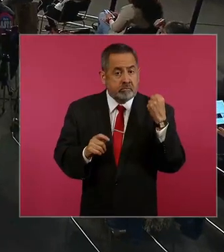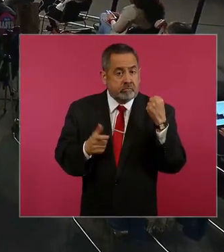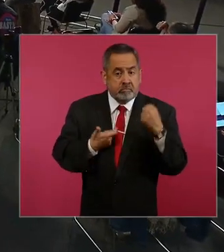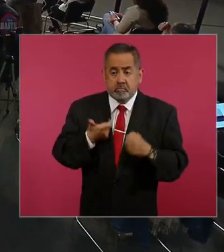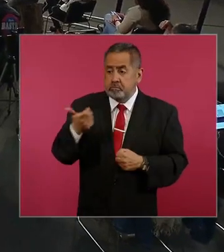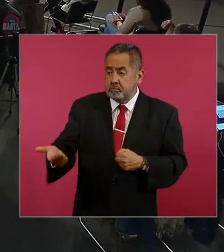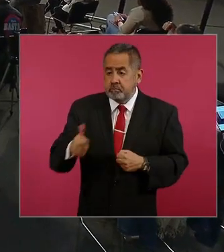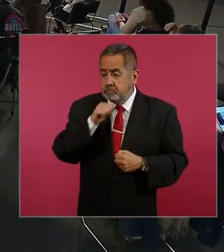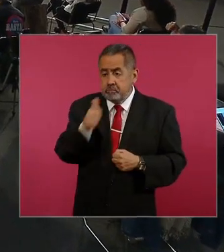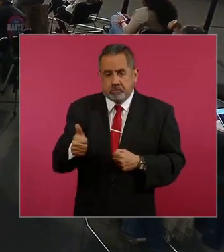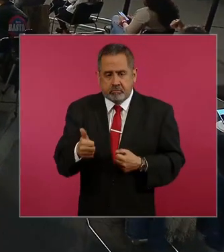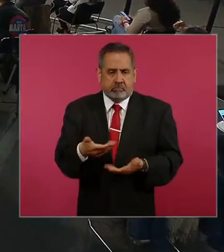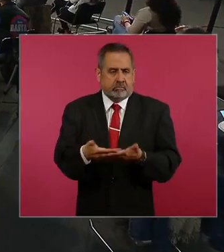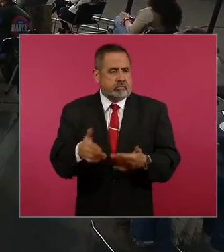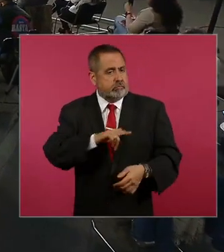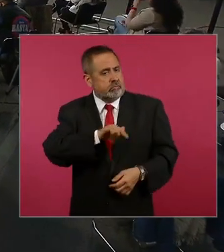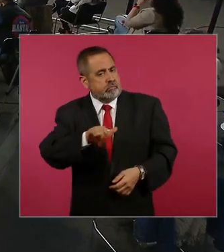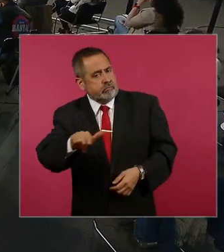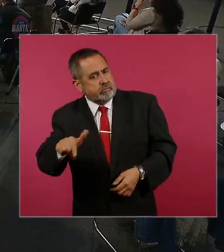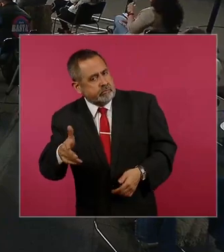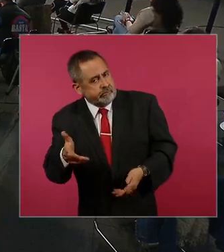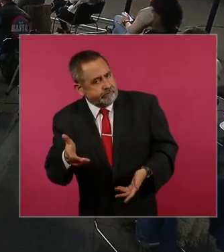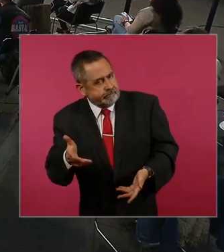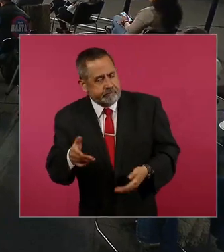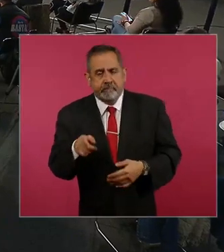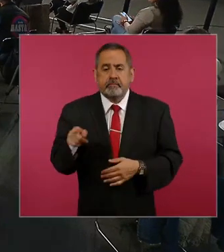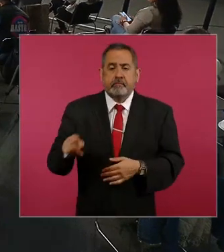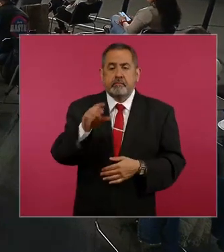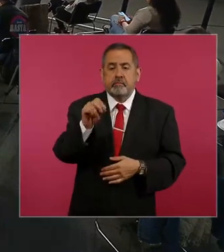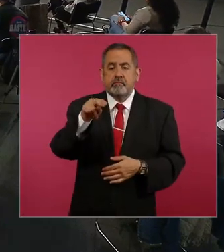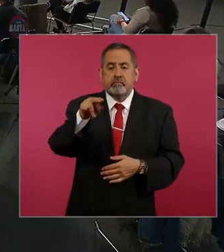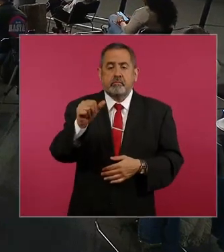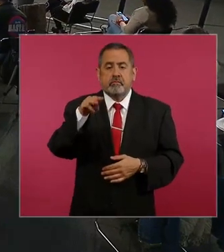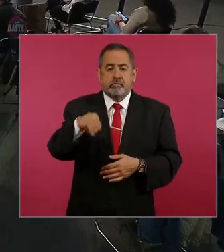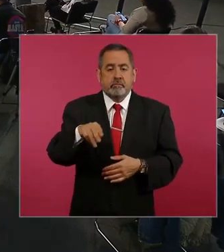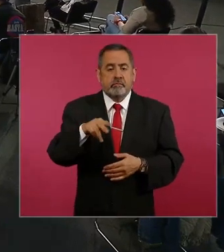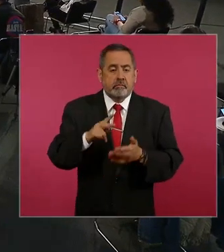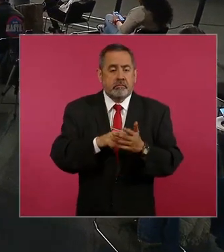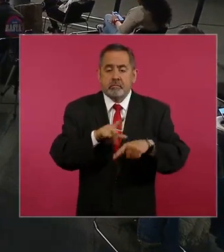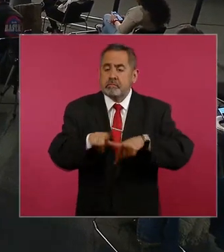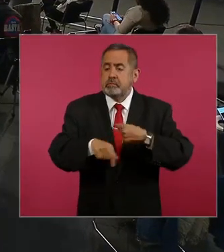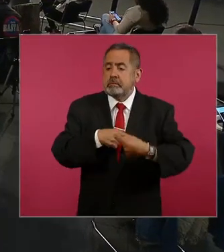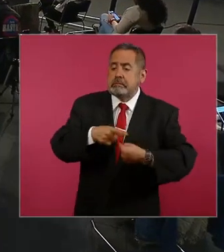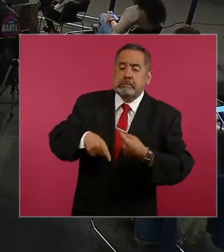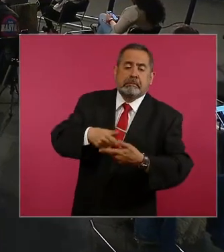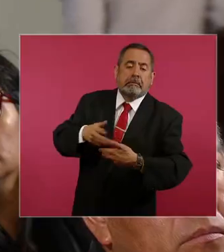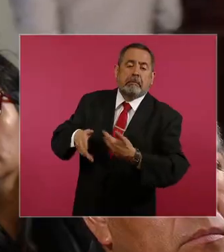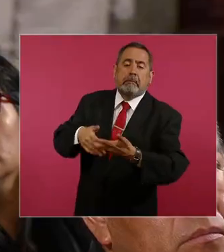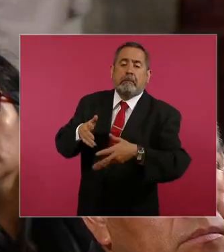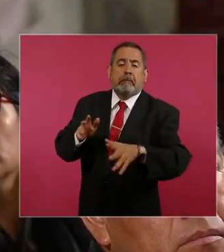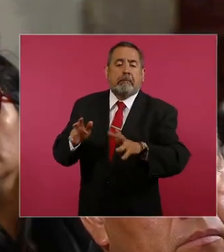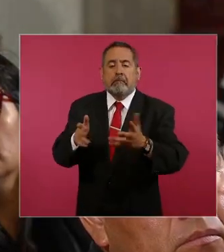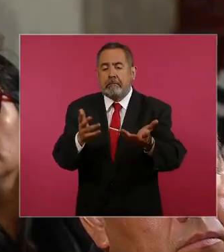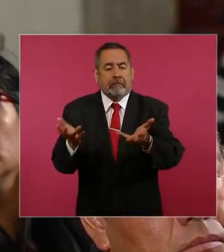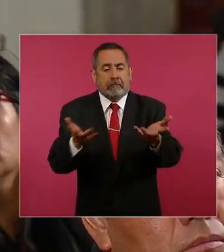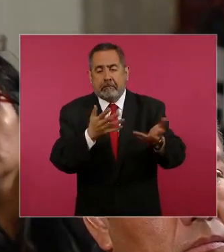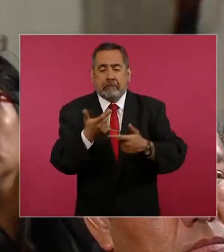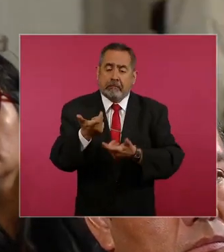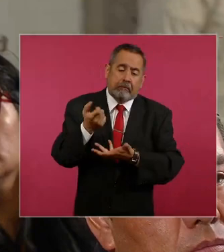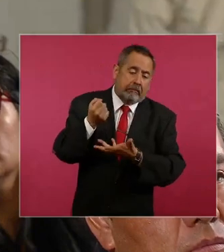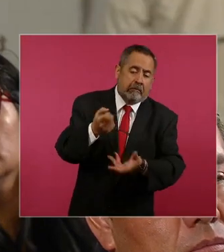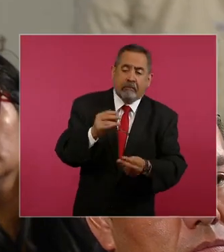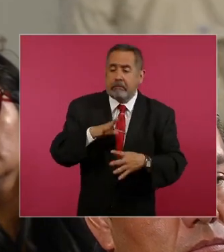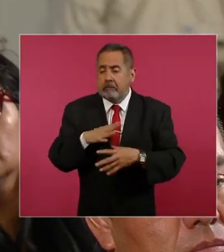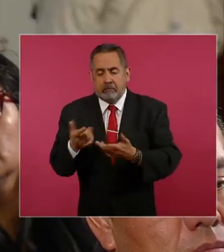hizo el pago. Entonces, también esa parte, la CONAMP sigue dando también vueltas al asunto, argumentando a veces también que no tiene su